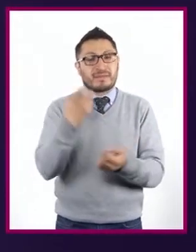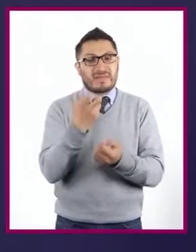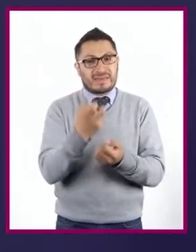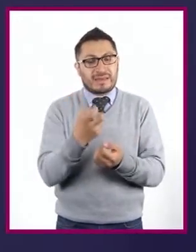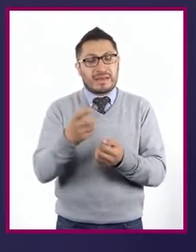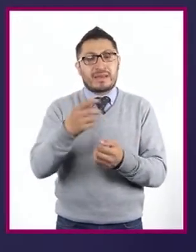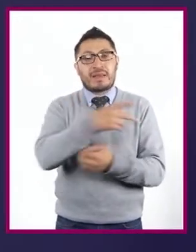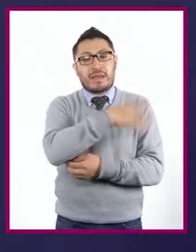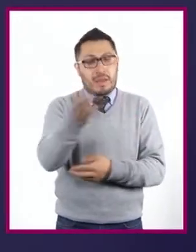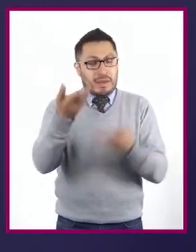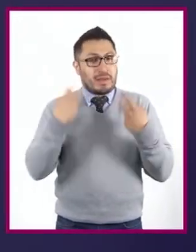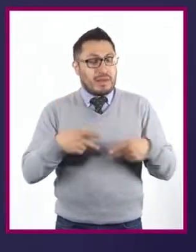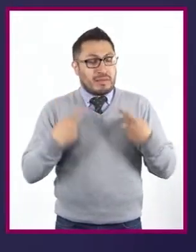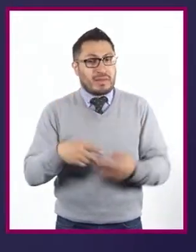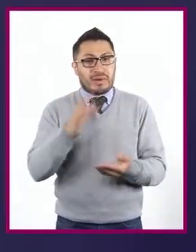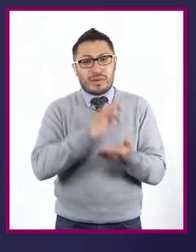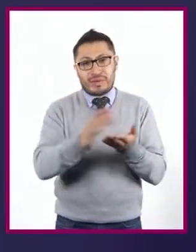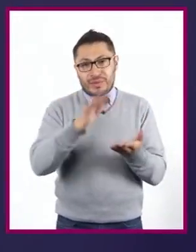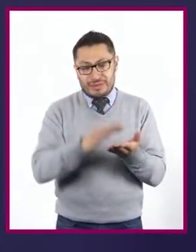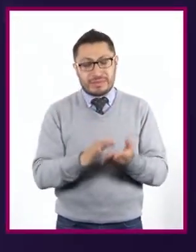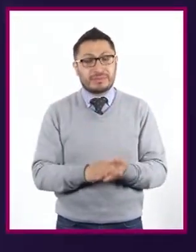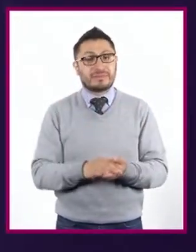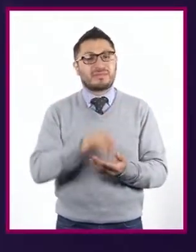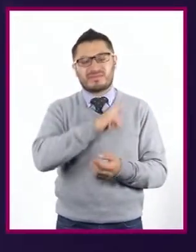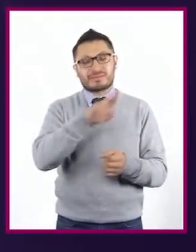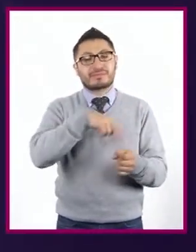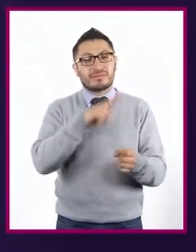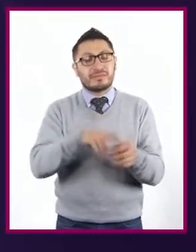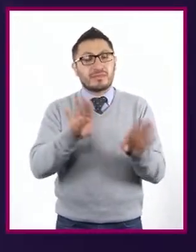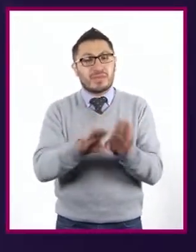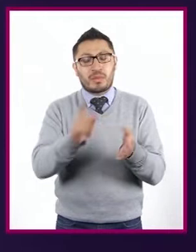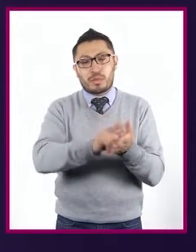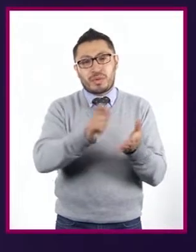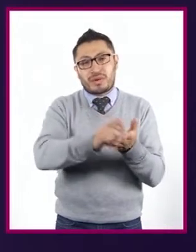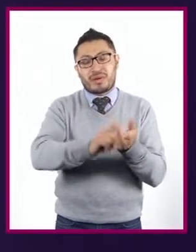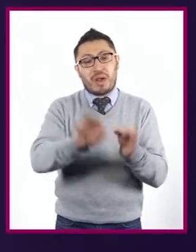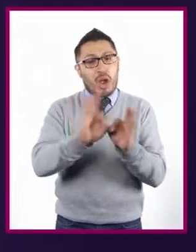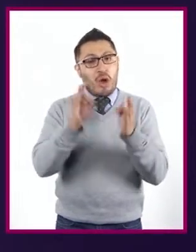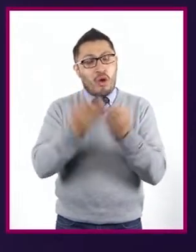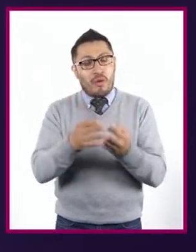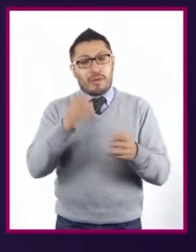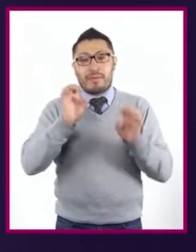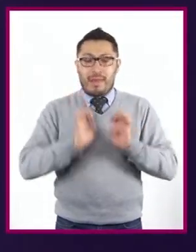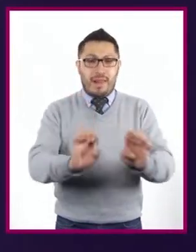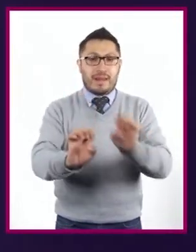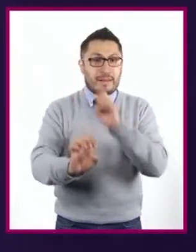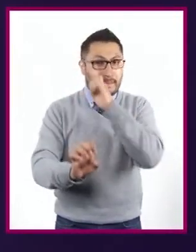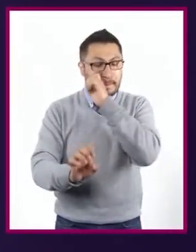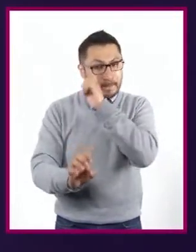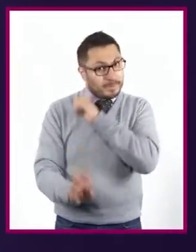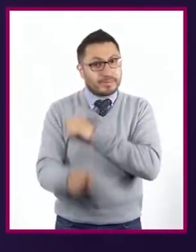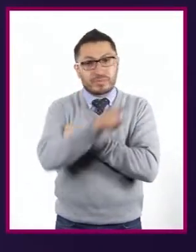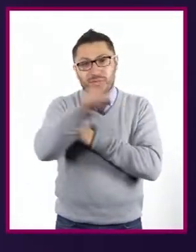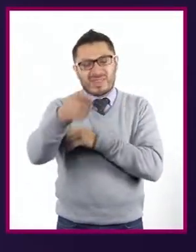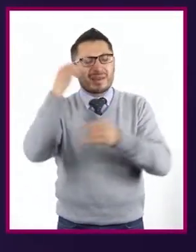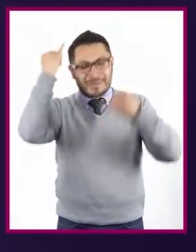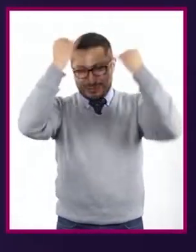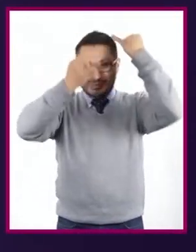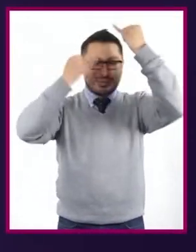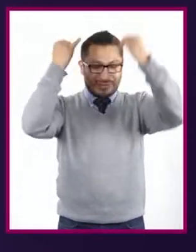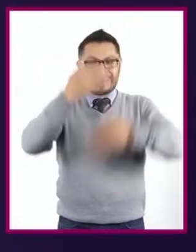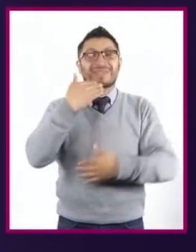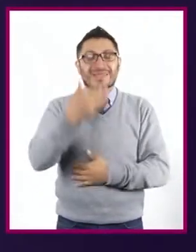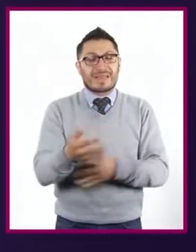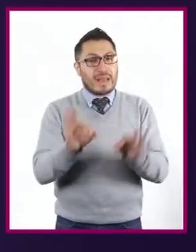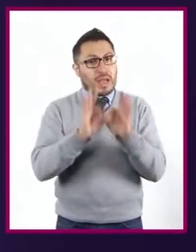el lector. Por lo general, las notas están redactadas en un estilo formal y, como se habrán imaginado, por